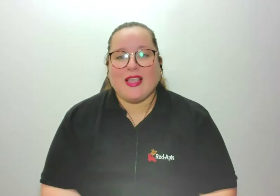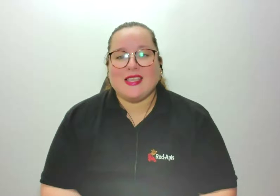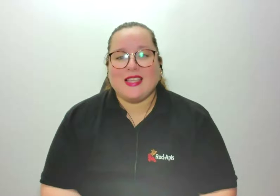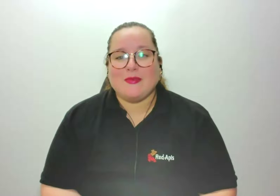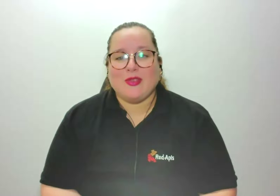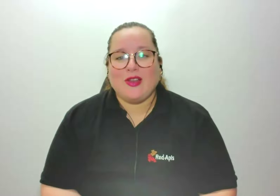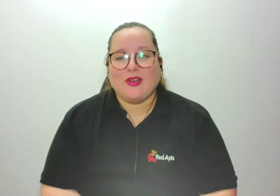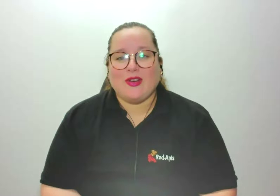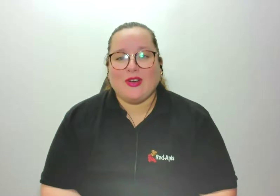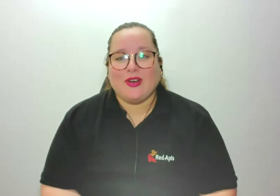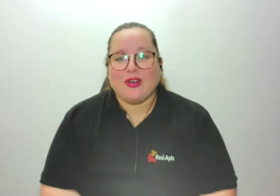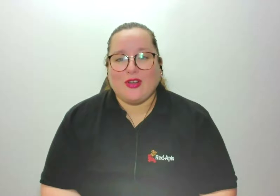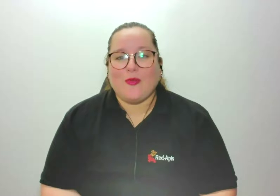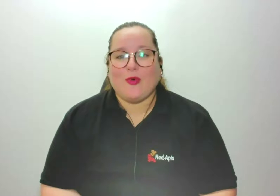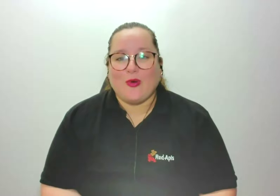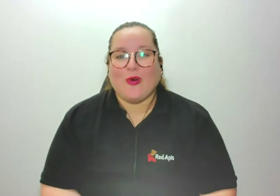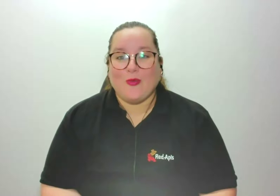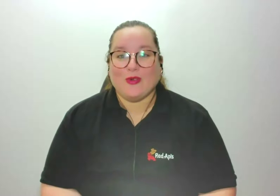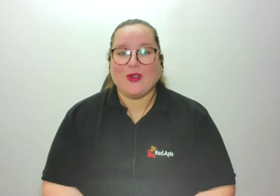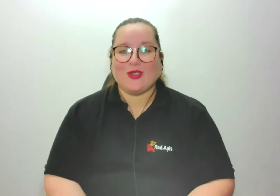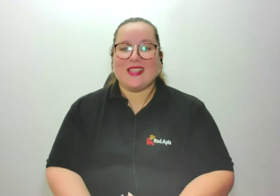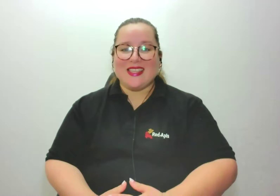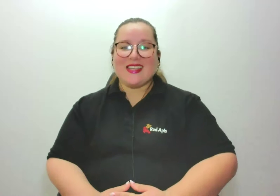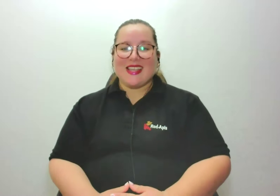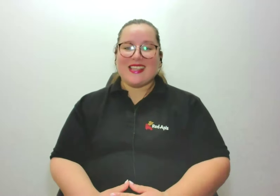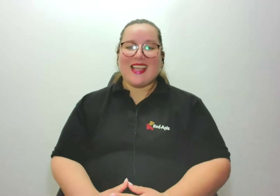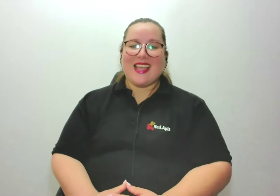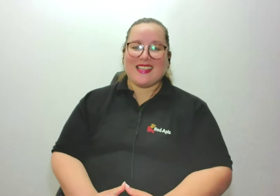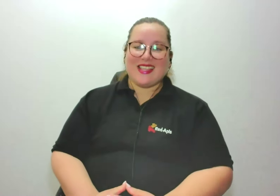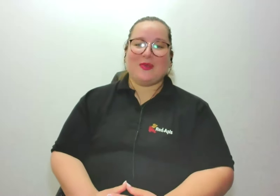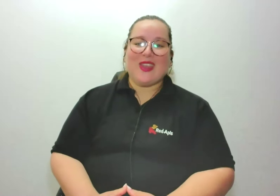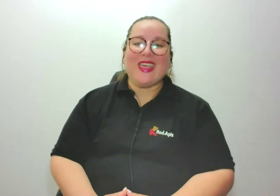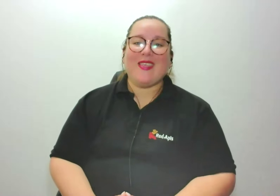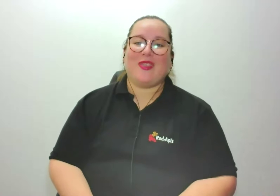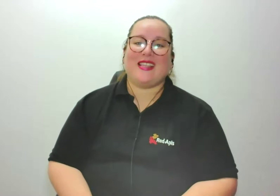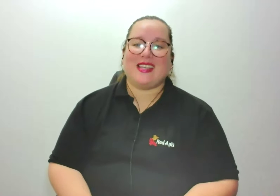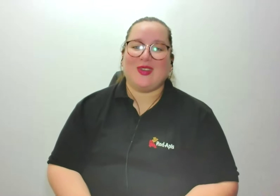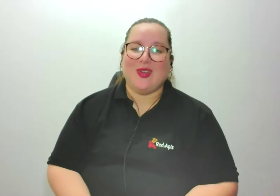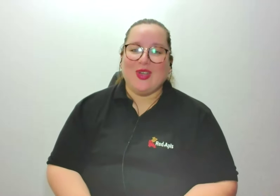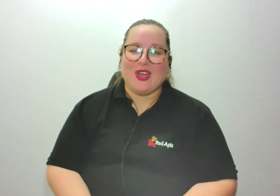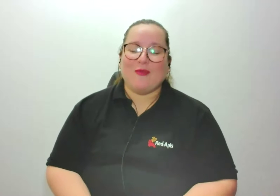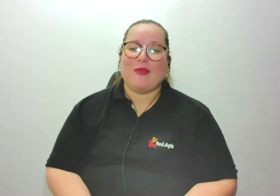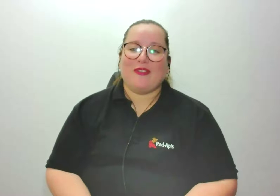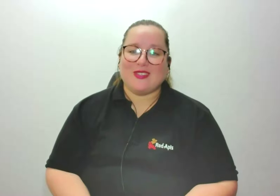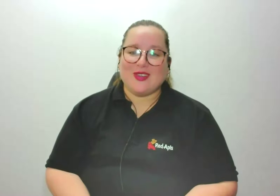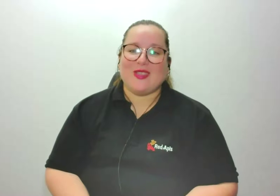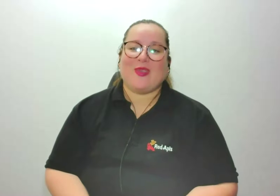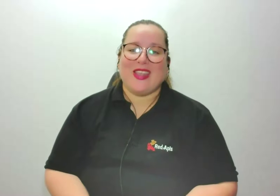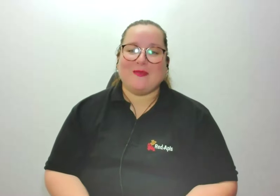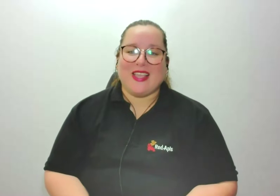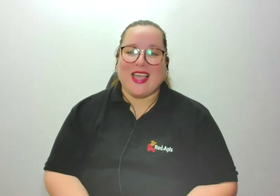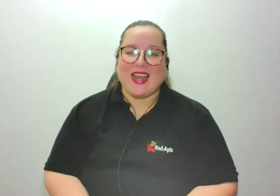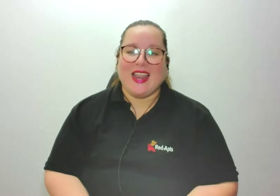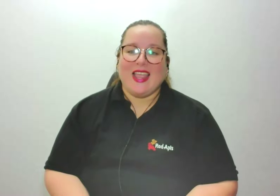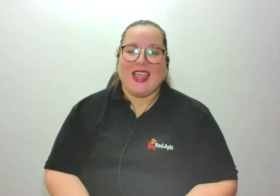que puedan ser ese modelo como sordo, sentir esa autoridad de poder hacerlo, como profesor, de